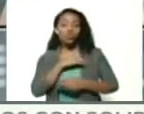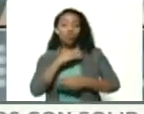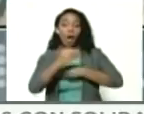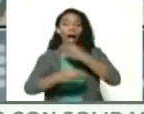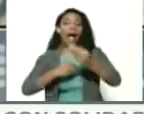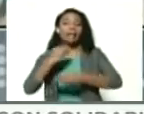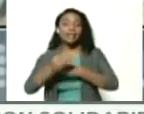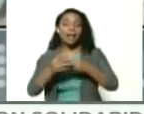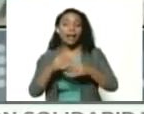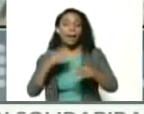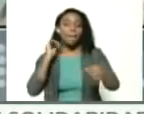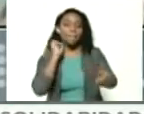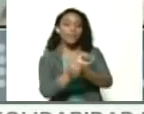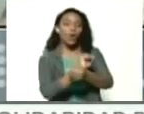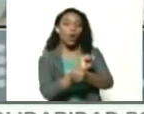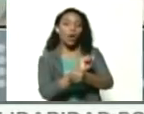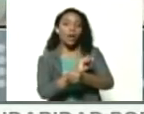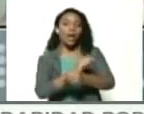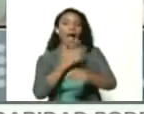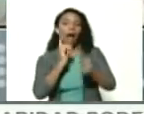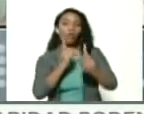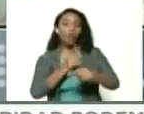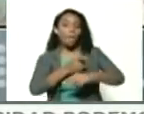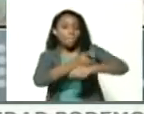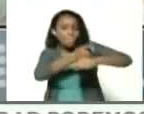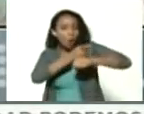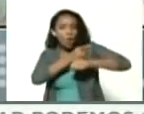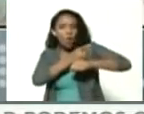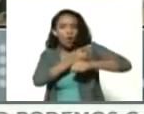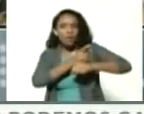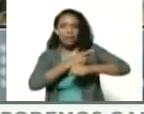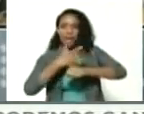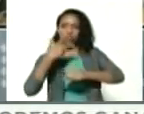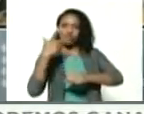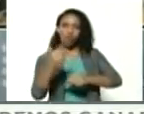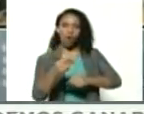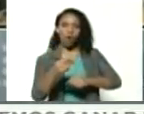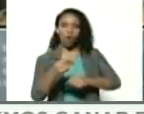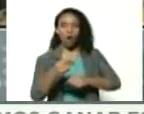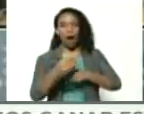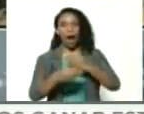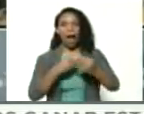dar captura y neutralización a todos aquellos que se niegan